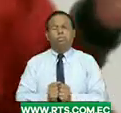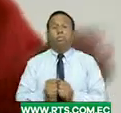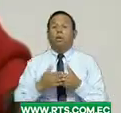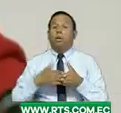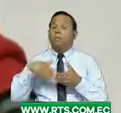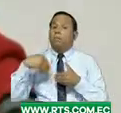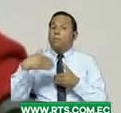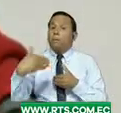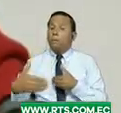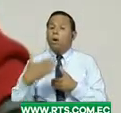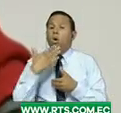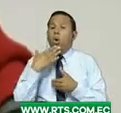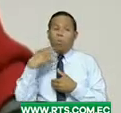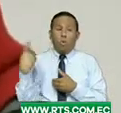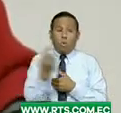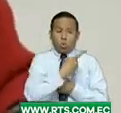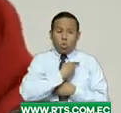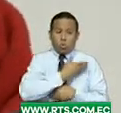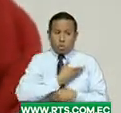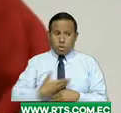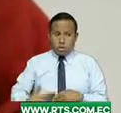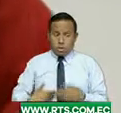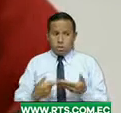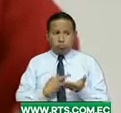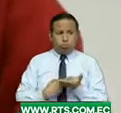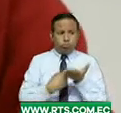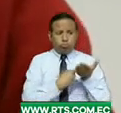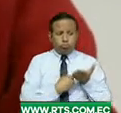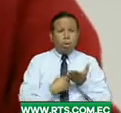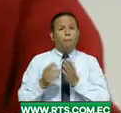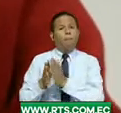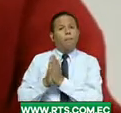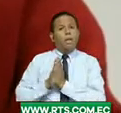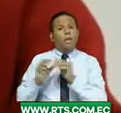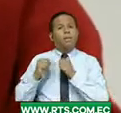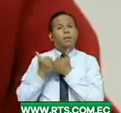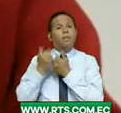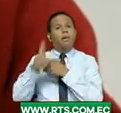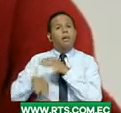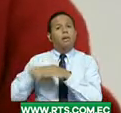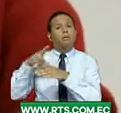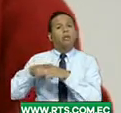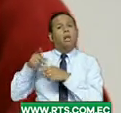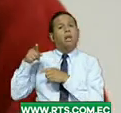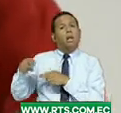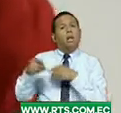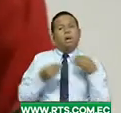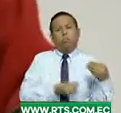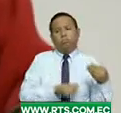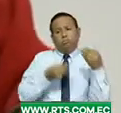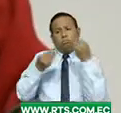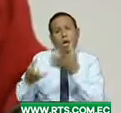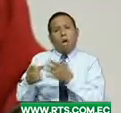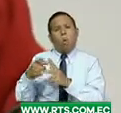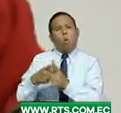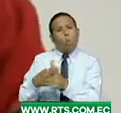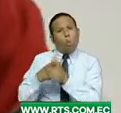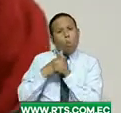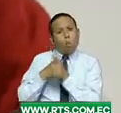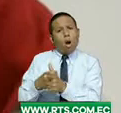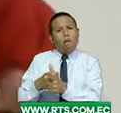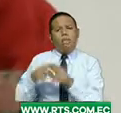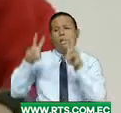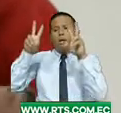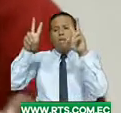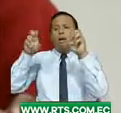acuerdo, compañeros presidentes, se solicitará a la Asamblea Nacional dar un trámite con urgencia a los cuerpos legales que han salido